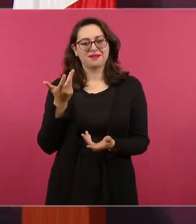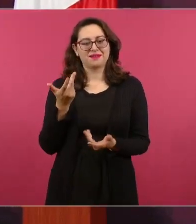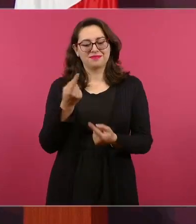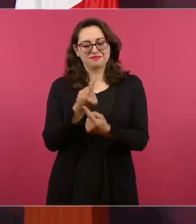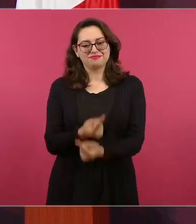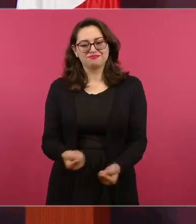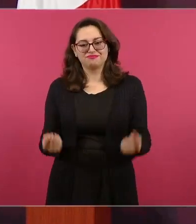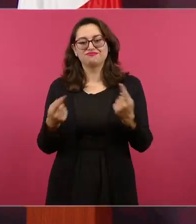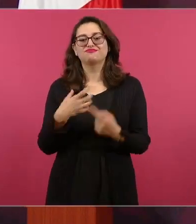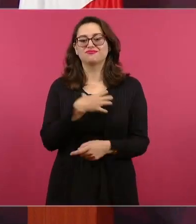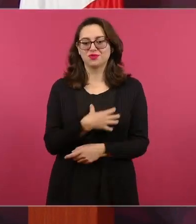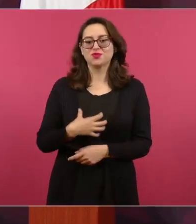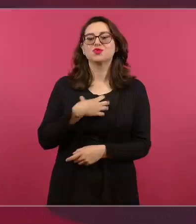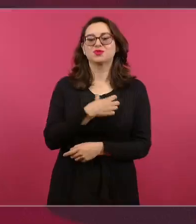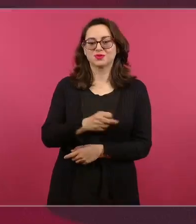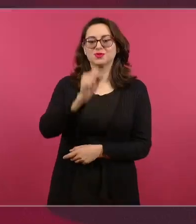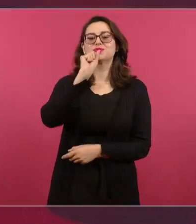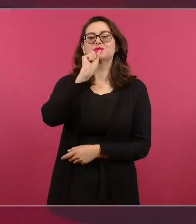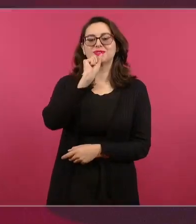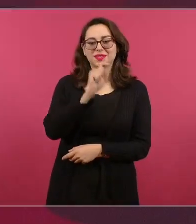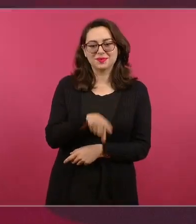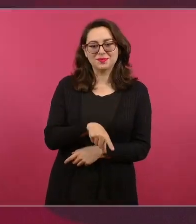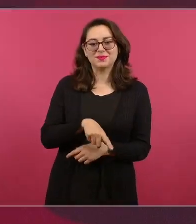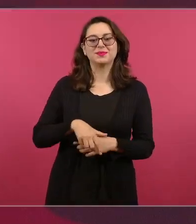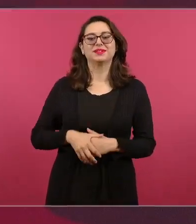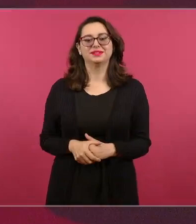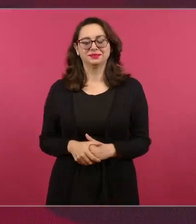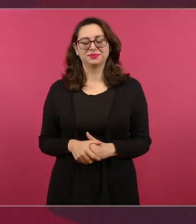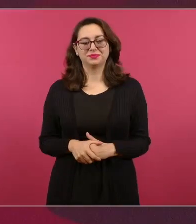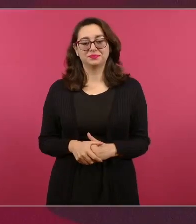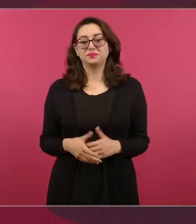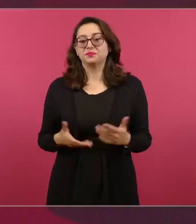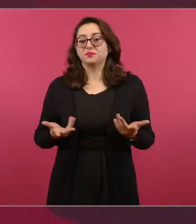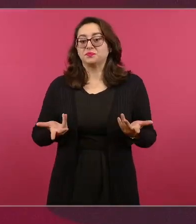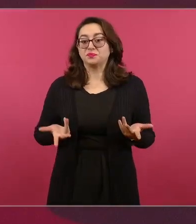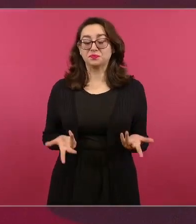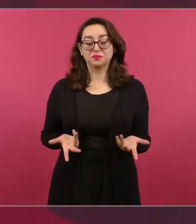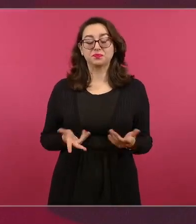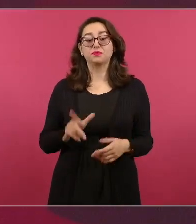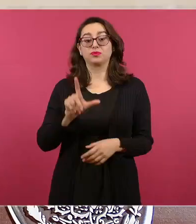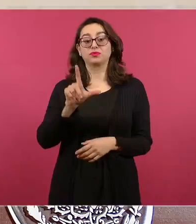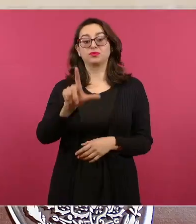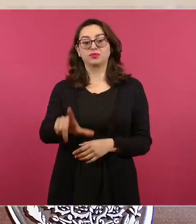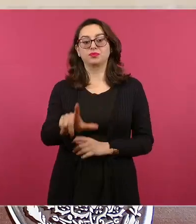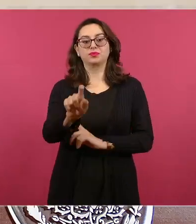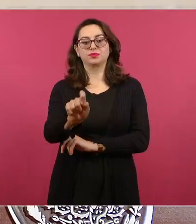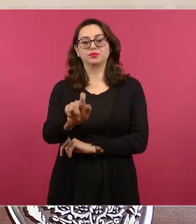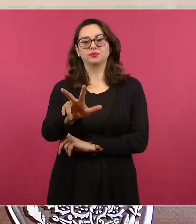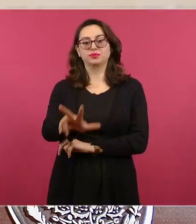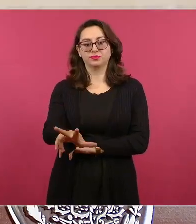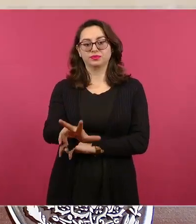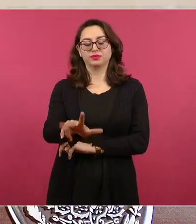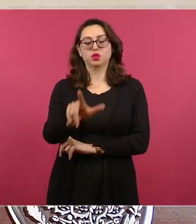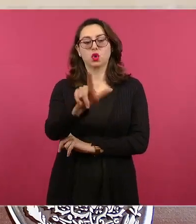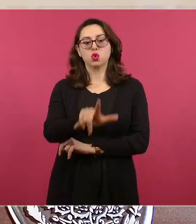los niños y las niñas, los estudiantes. Entonces, el 28, el